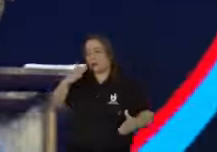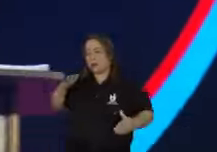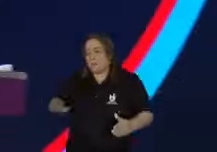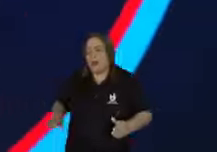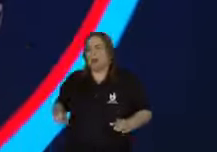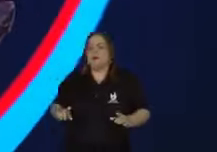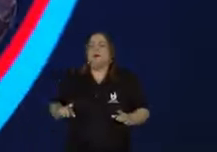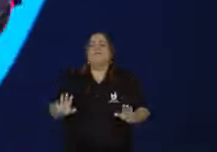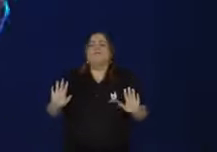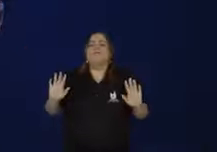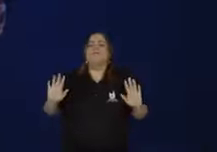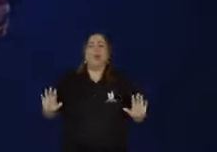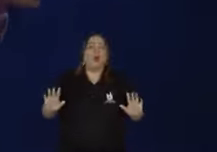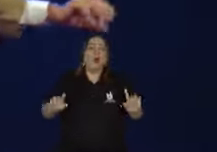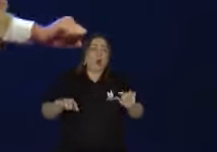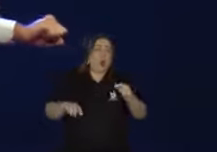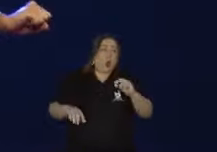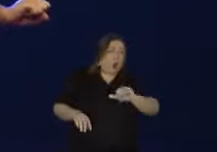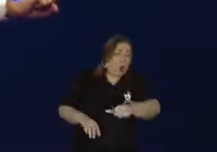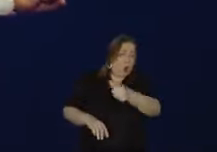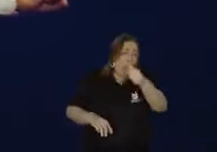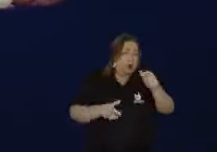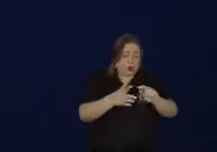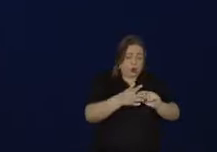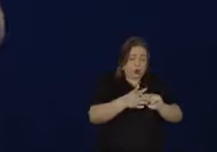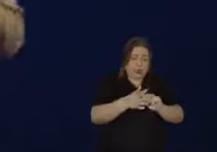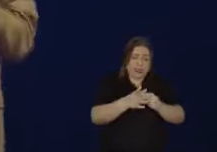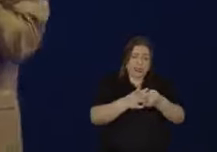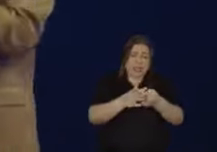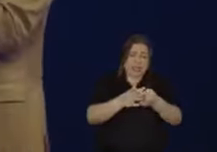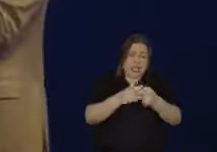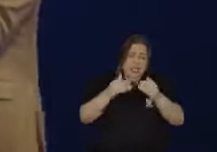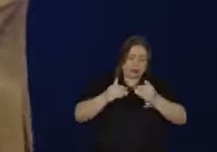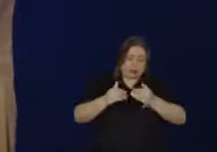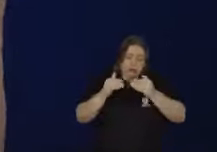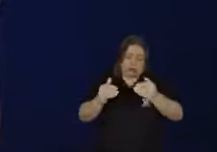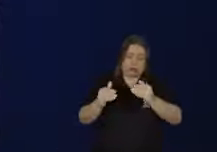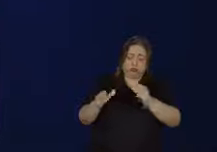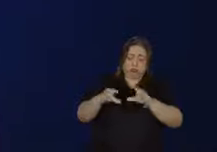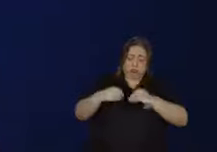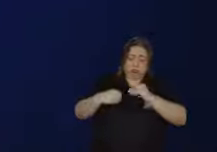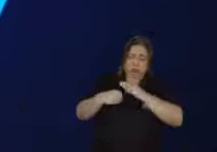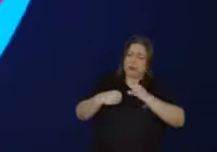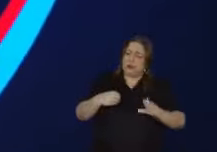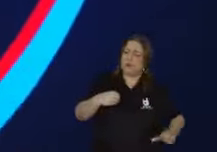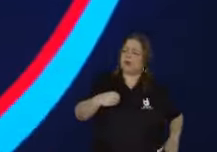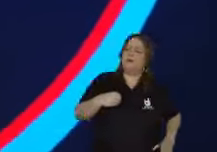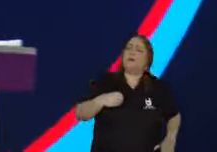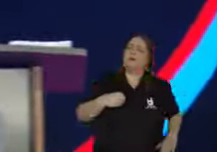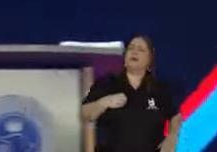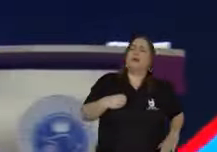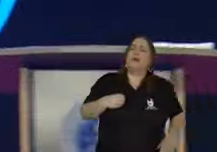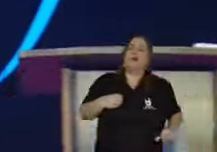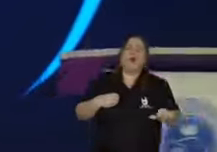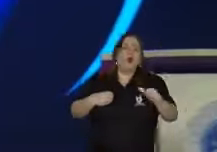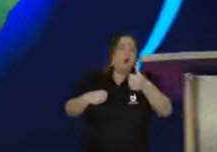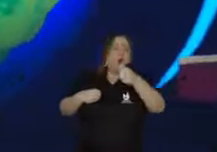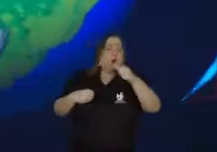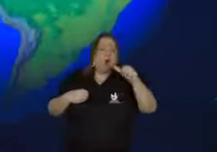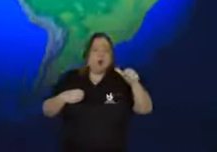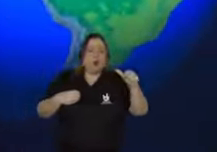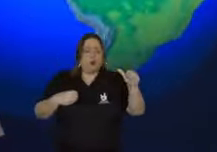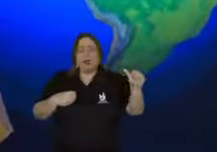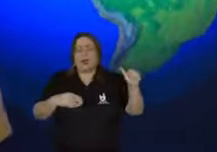Señor, algunos dando sus primeros pasos en tu camino, otros con más trayectoria y otros quizás que vinieron aquí